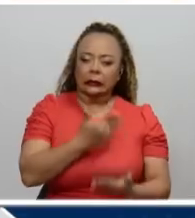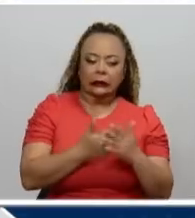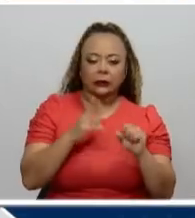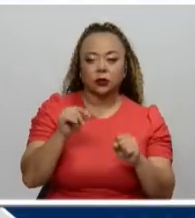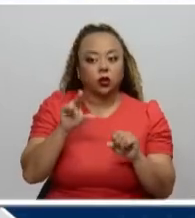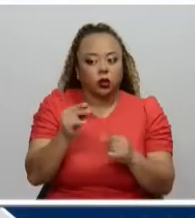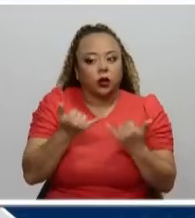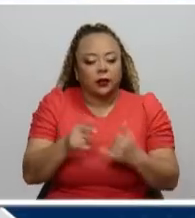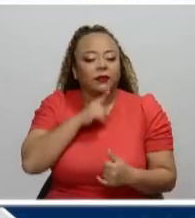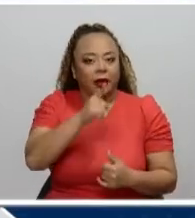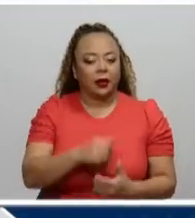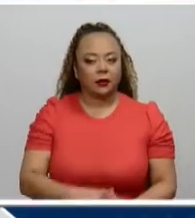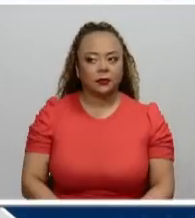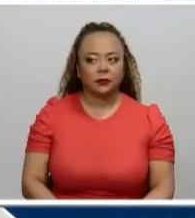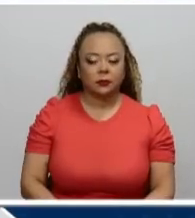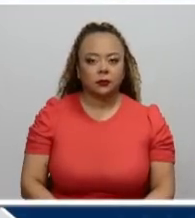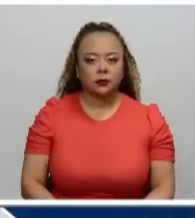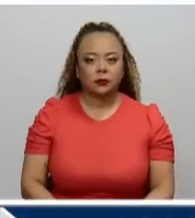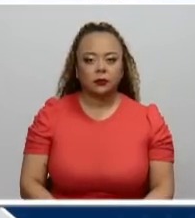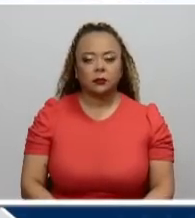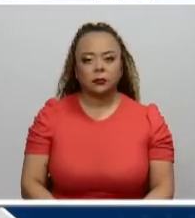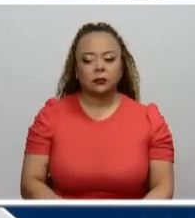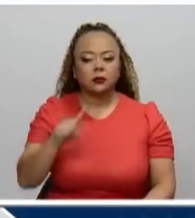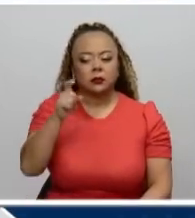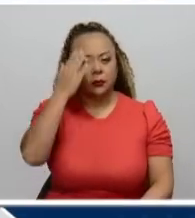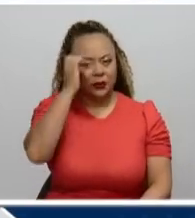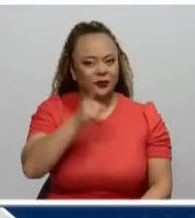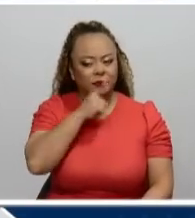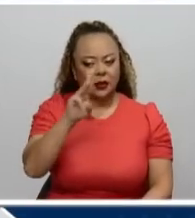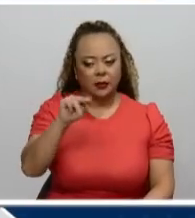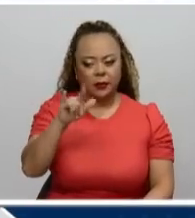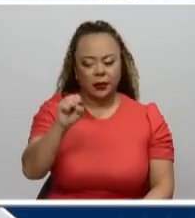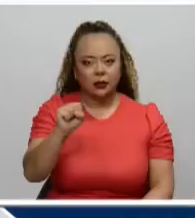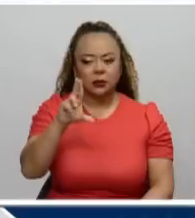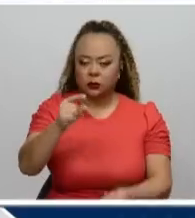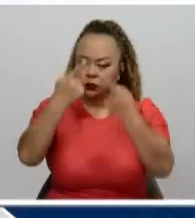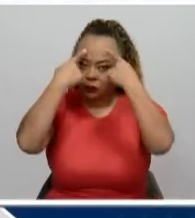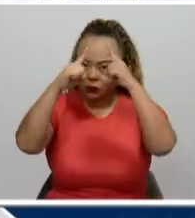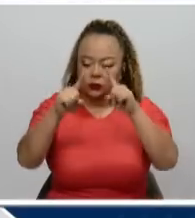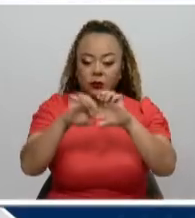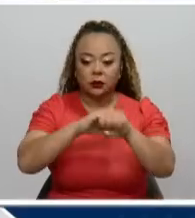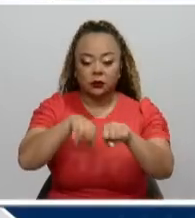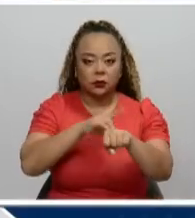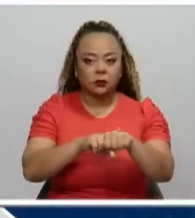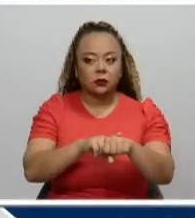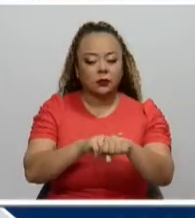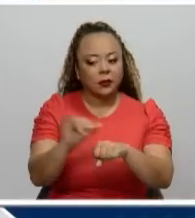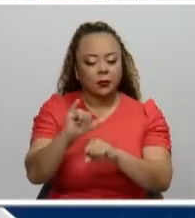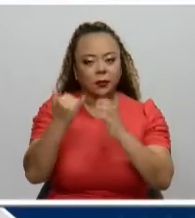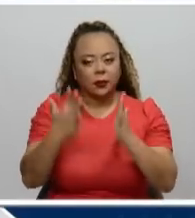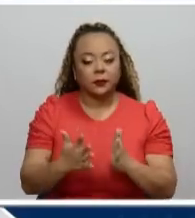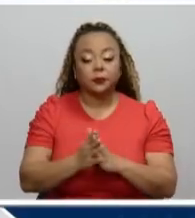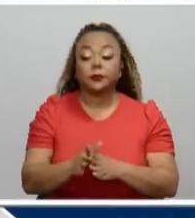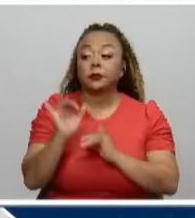realidad la gran pregunta es por qué si es una realidad en la mls no ha logrado en selección ser ese mismo jugador